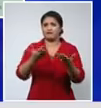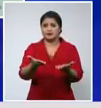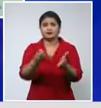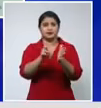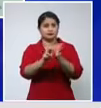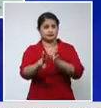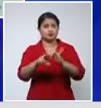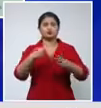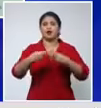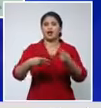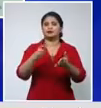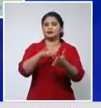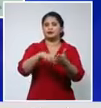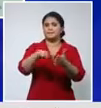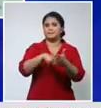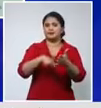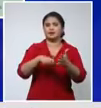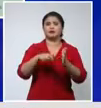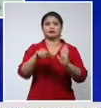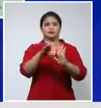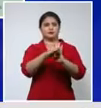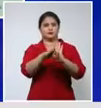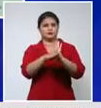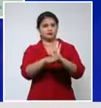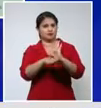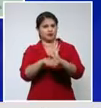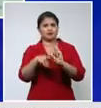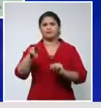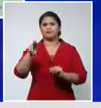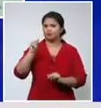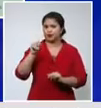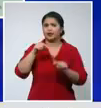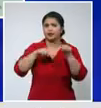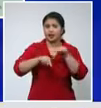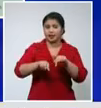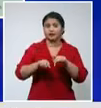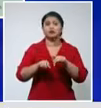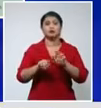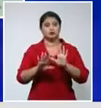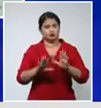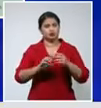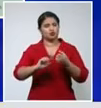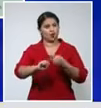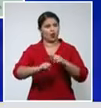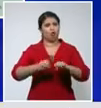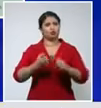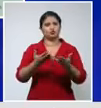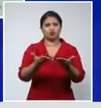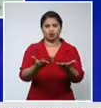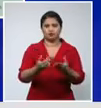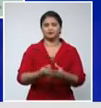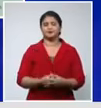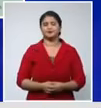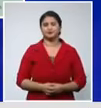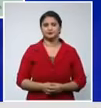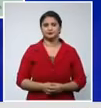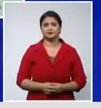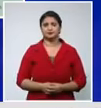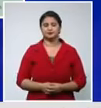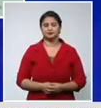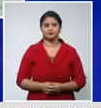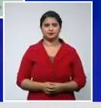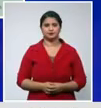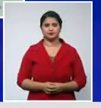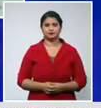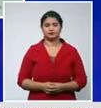las autoridades de salud y que está permitiendo un control de la pandemia en ese territorio.